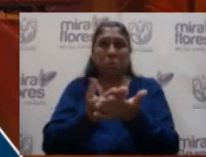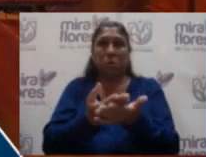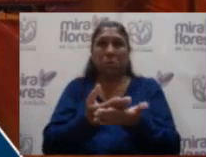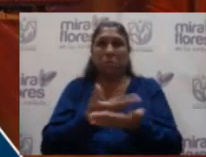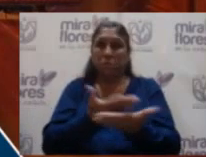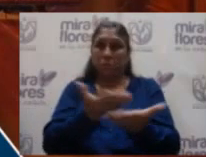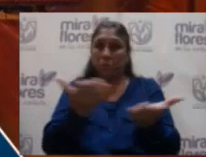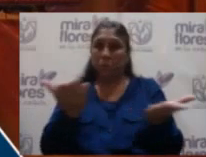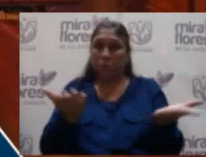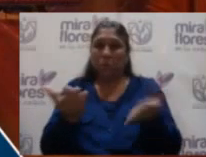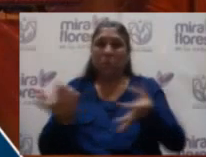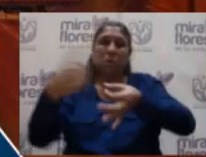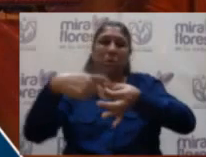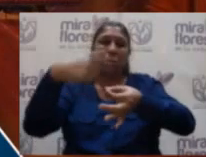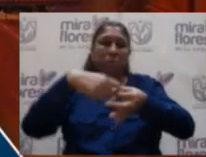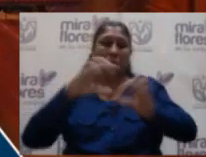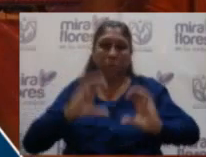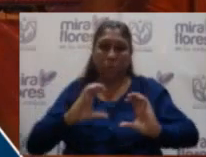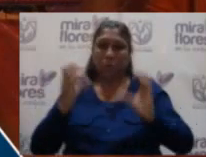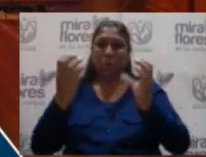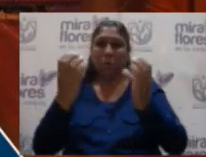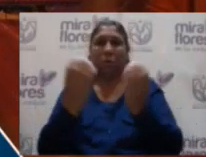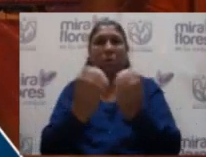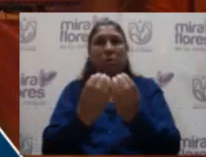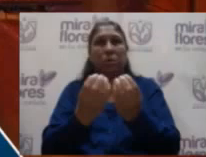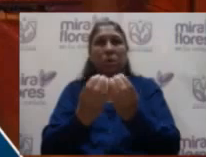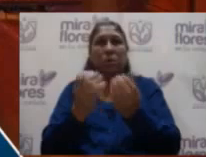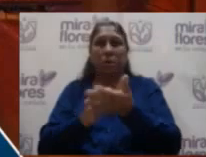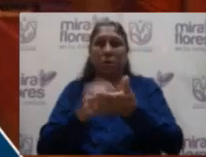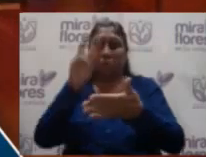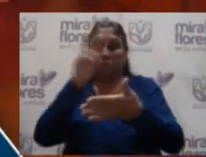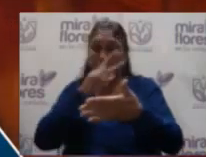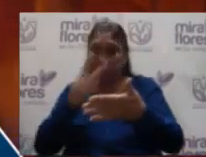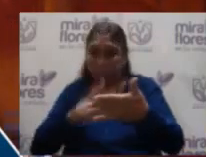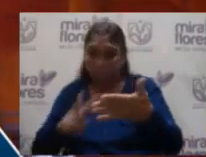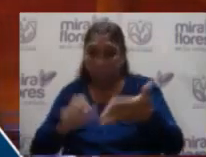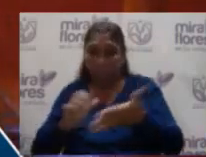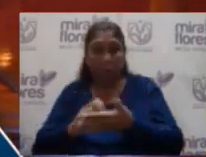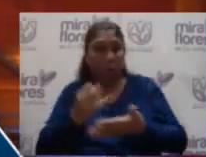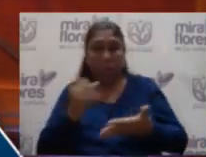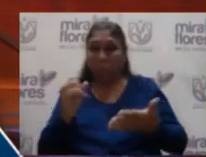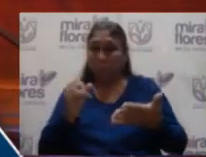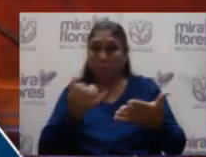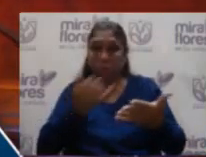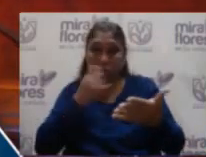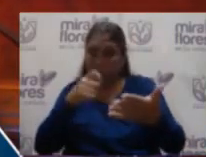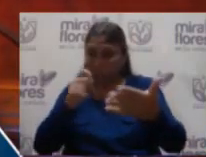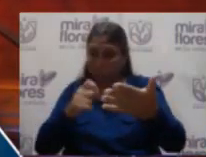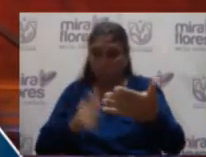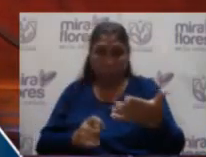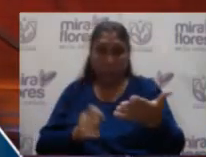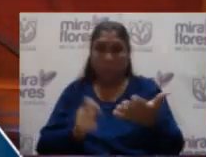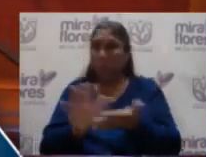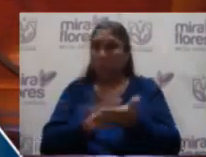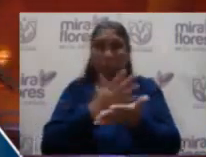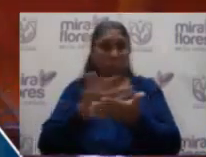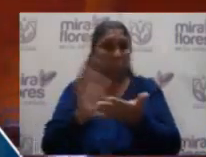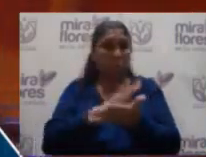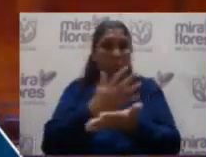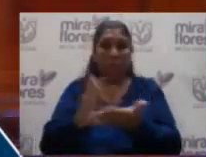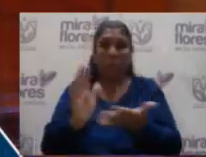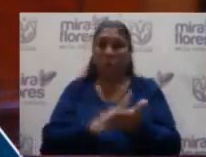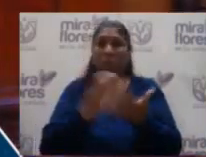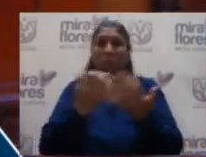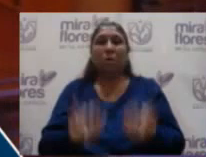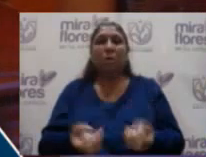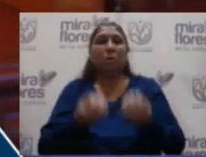los miembros del Consejo, aquellos miembros del Consejo que tengan alguna observación con relación a esta acta. Si no hay observaciones,